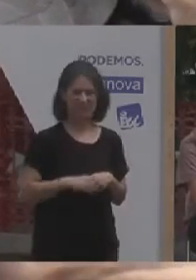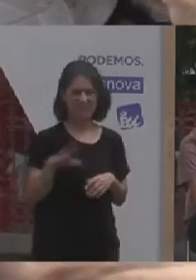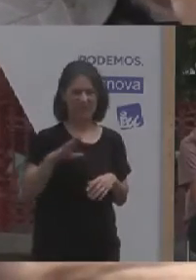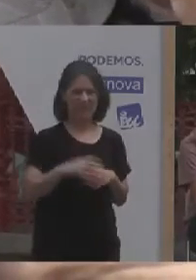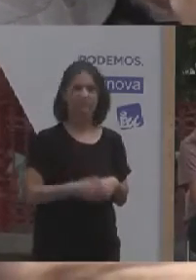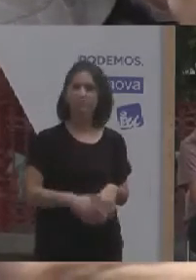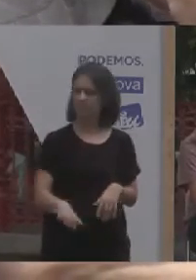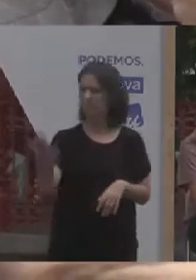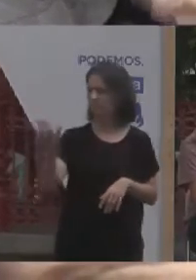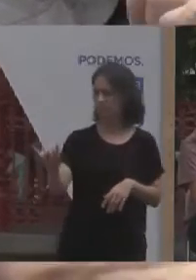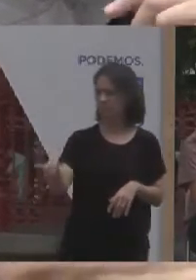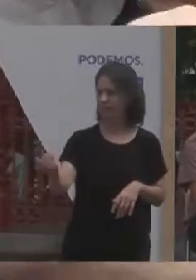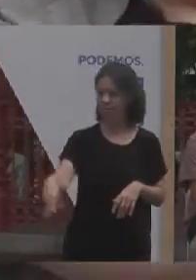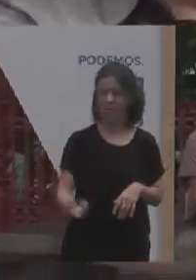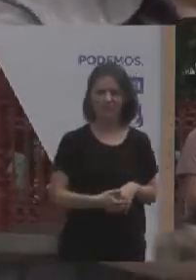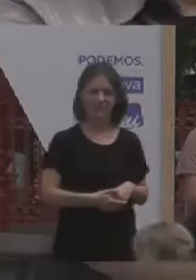sí, señor.